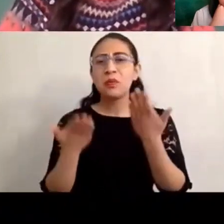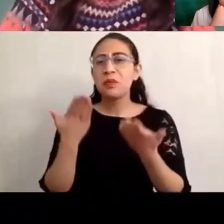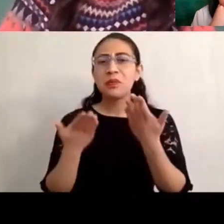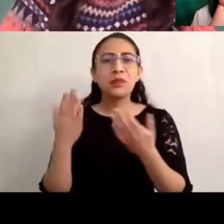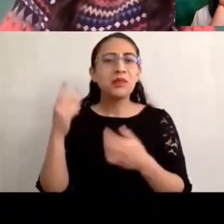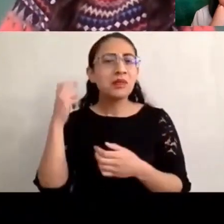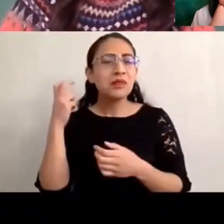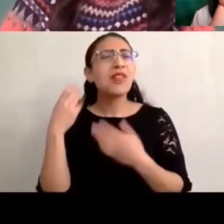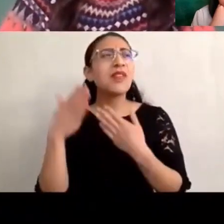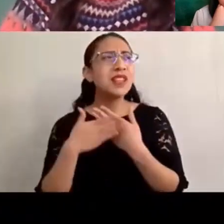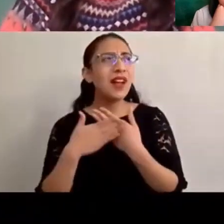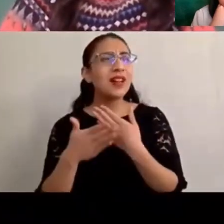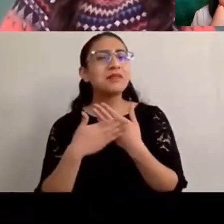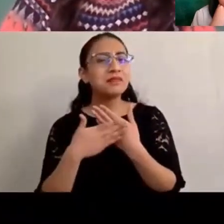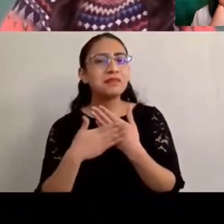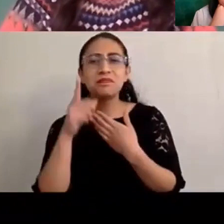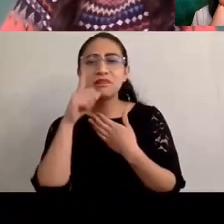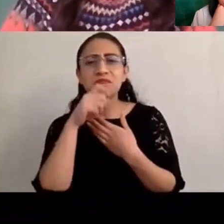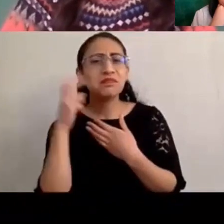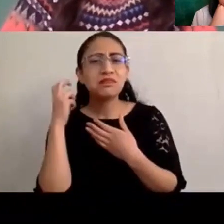María del Valle.